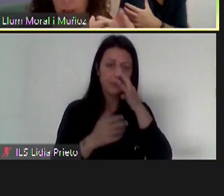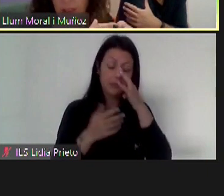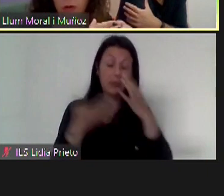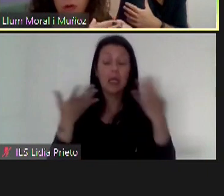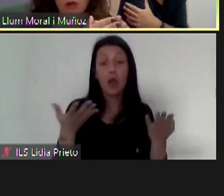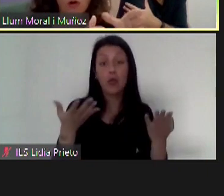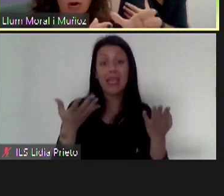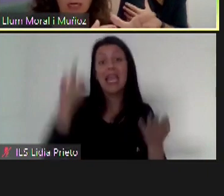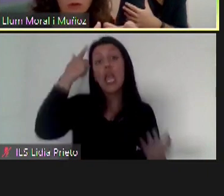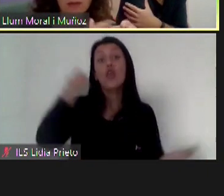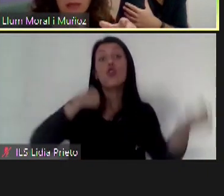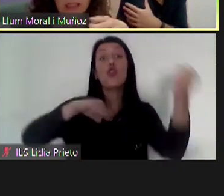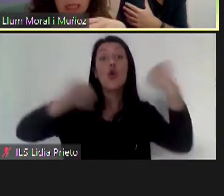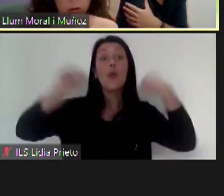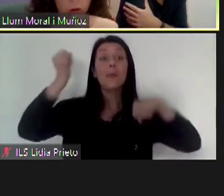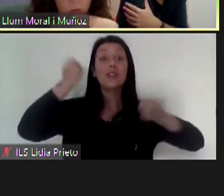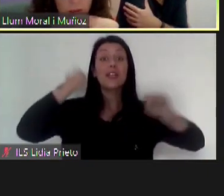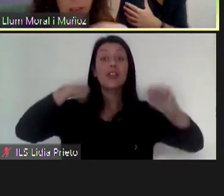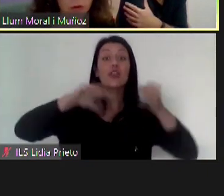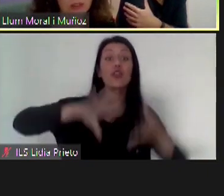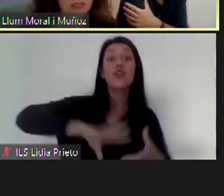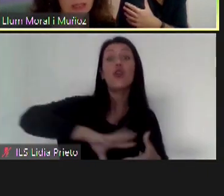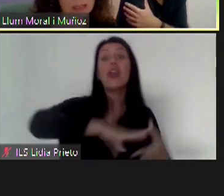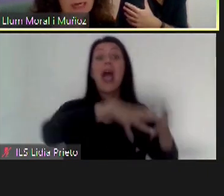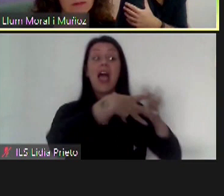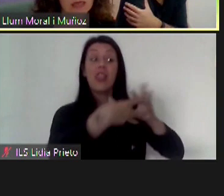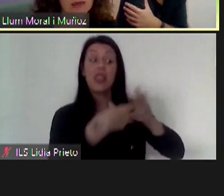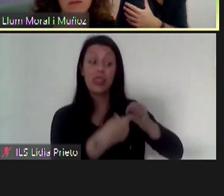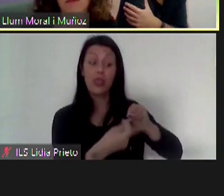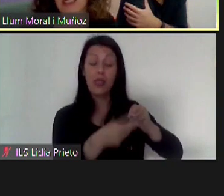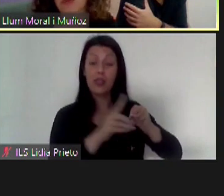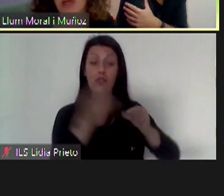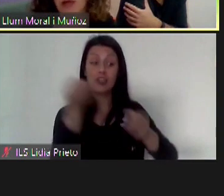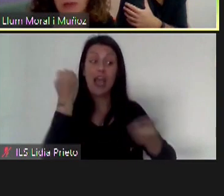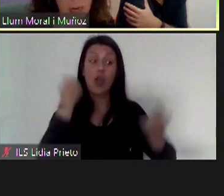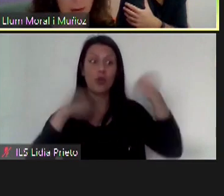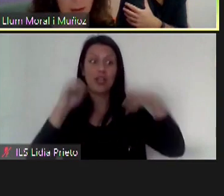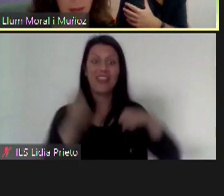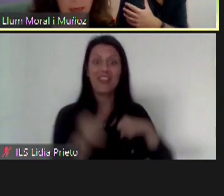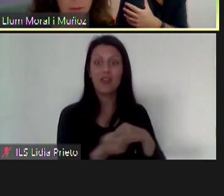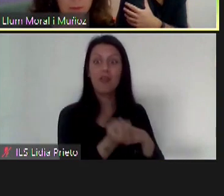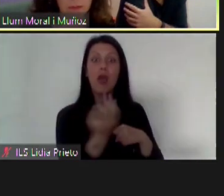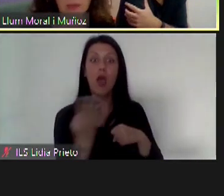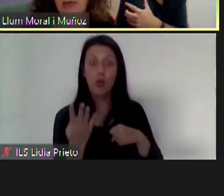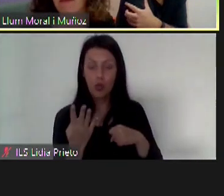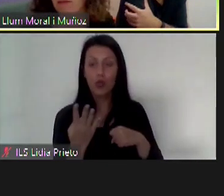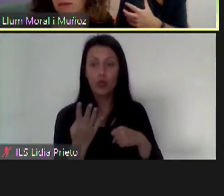los comportamientos o las no adaptaciones a ciertos comportamientos se les pueda denominar